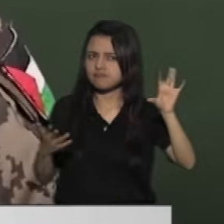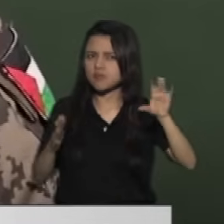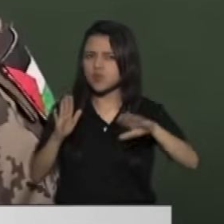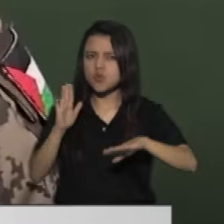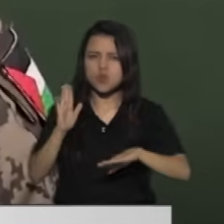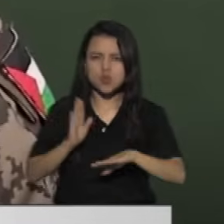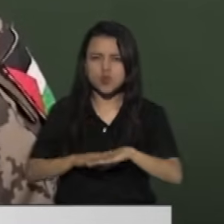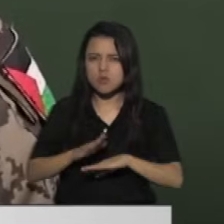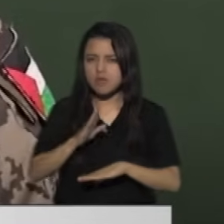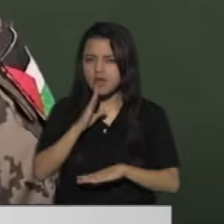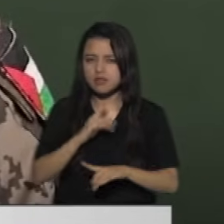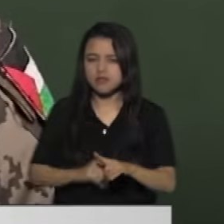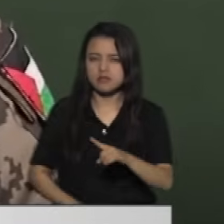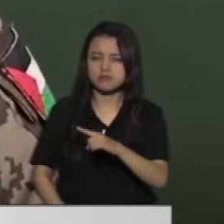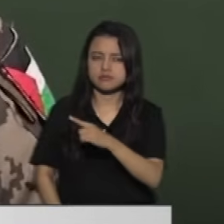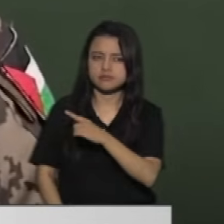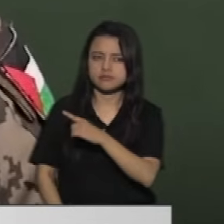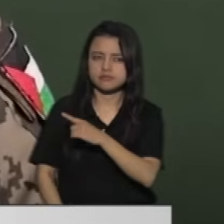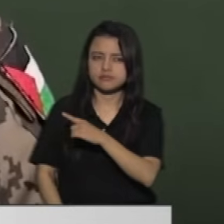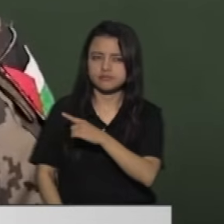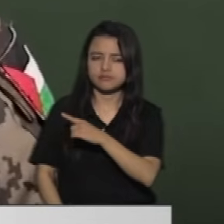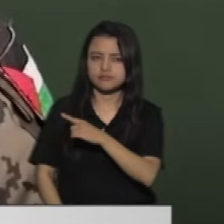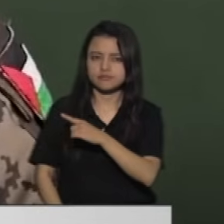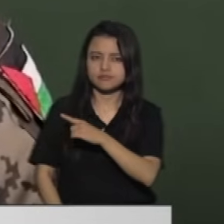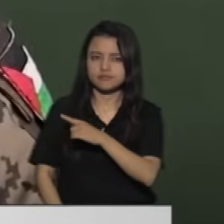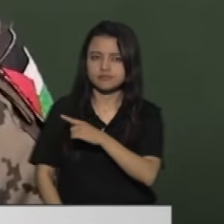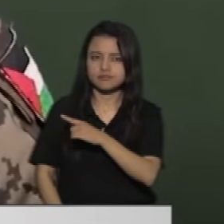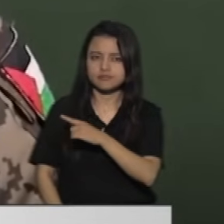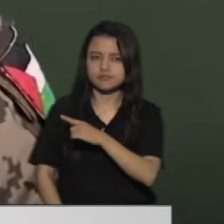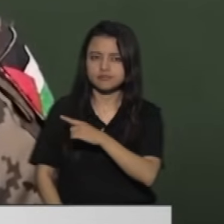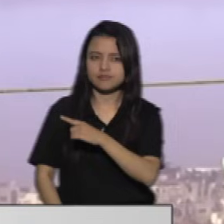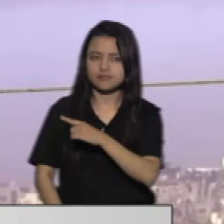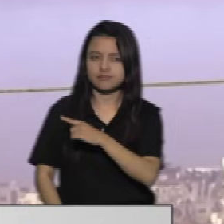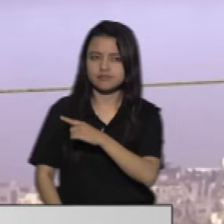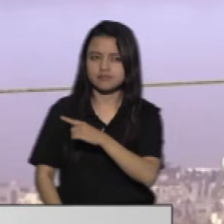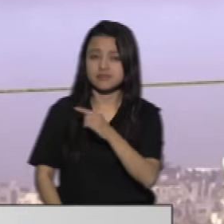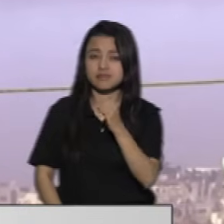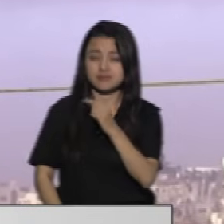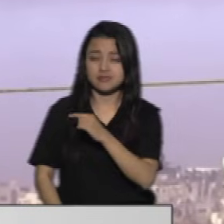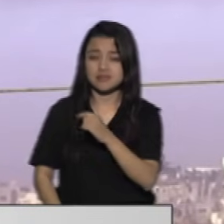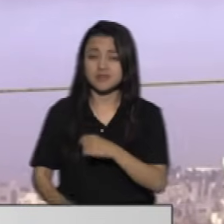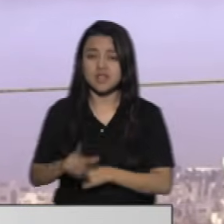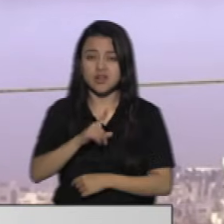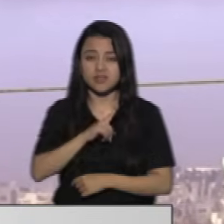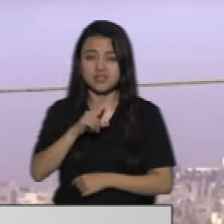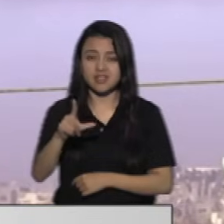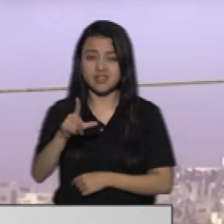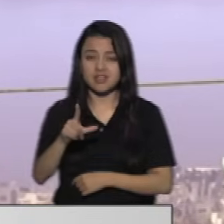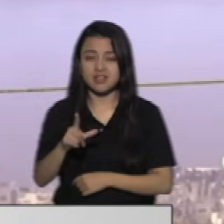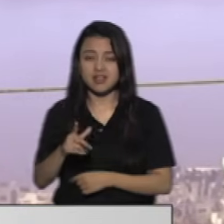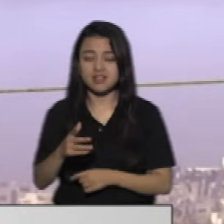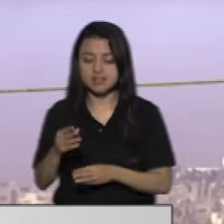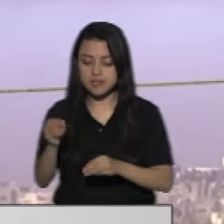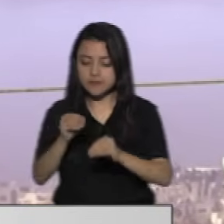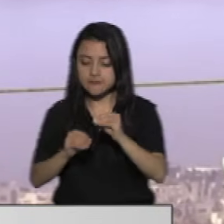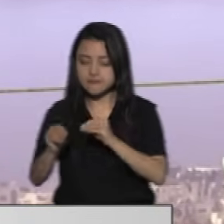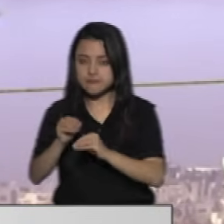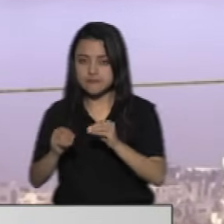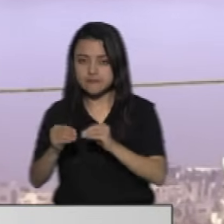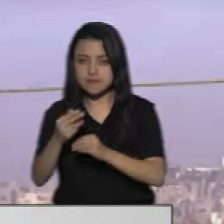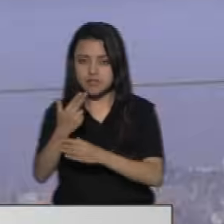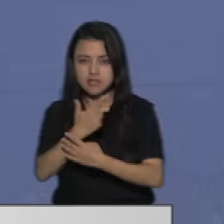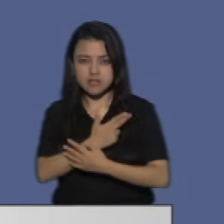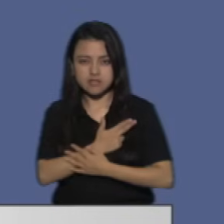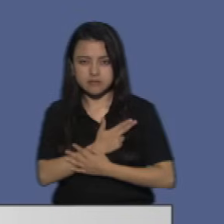del armamento de Hamas, Abu Sinah, al que describe como uno de los líderes de la producción de municiones para